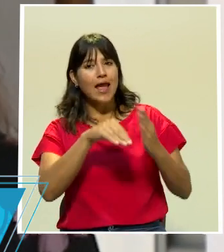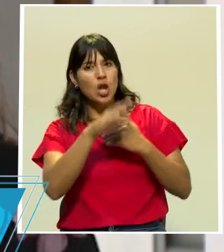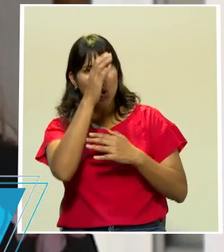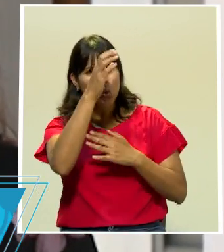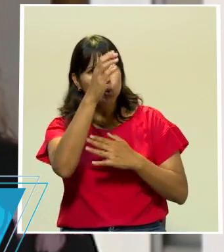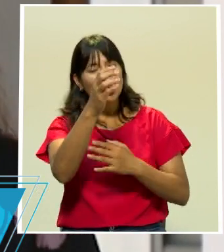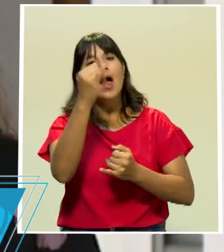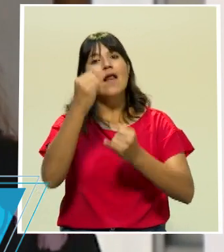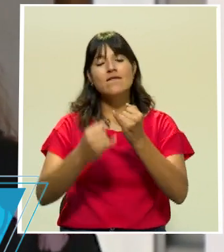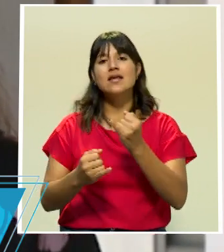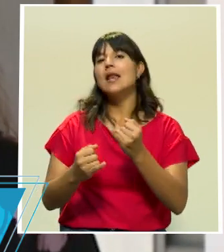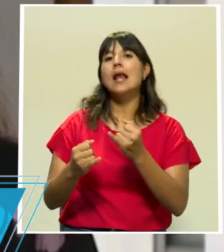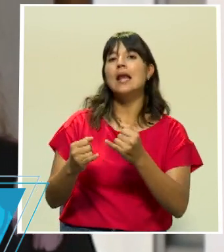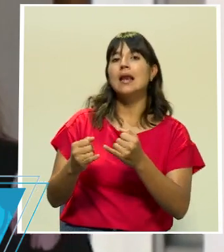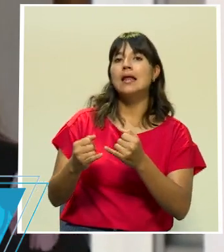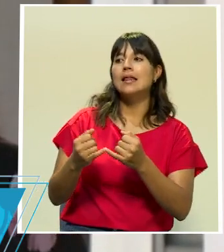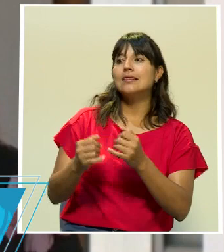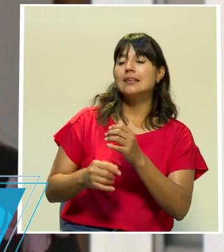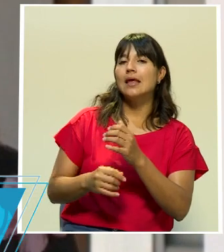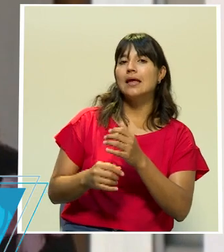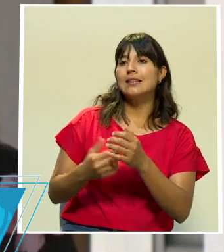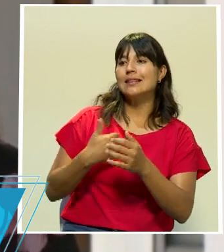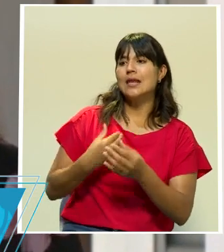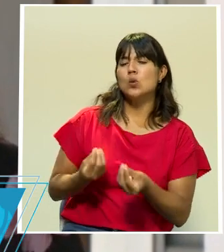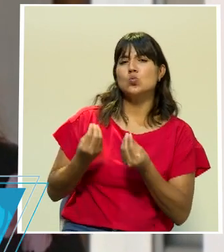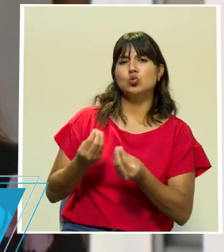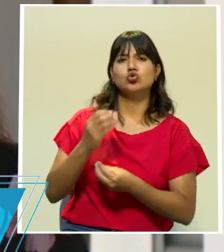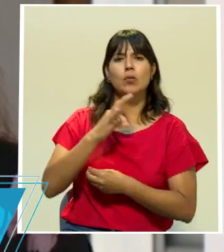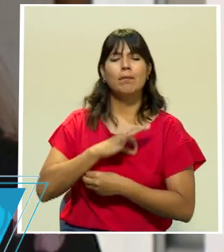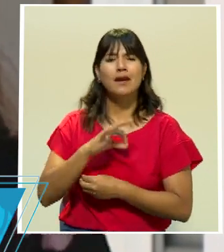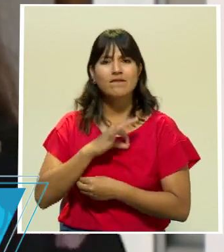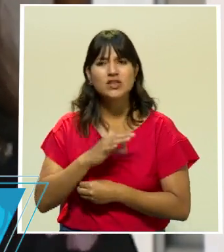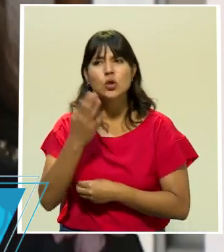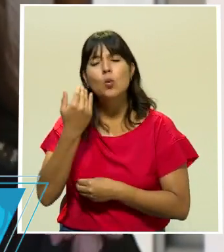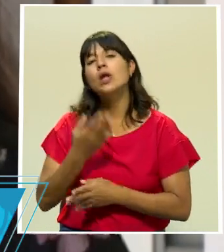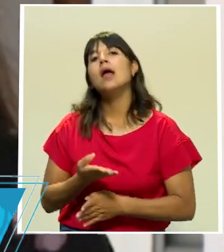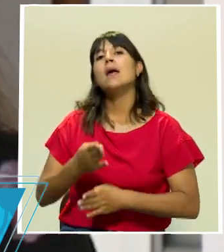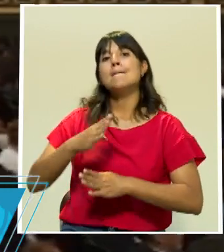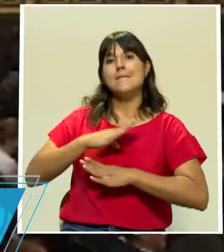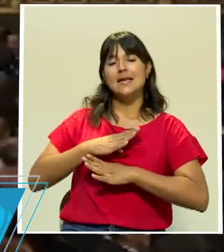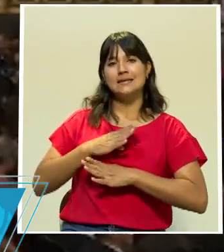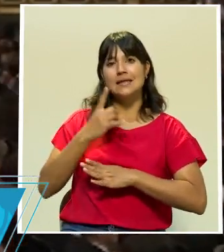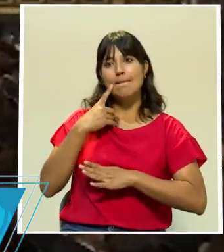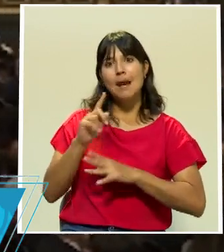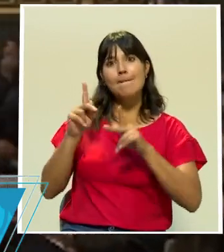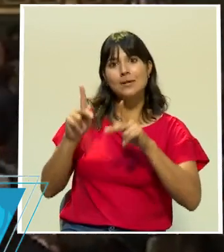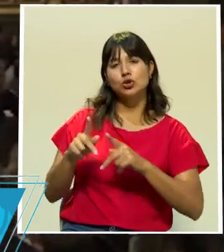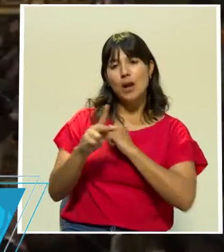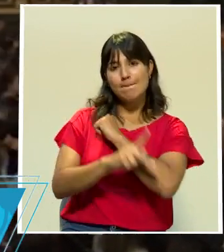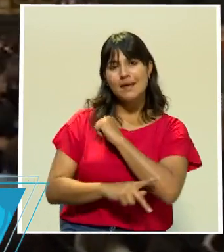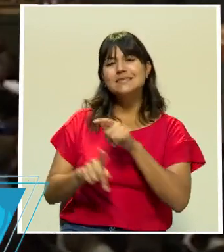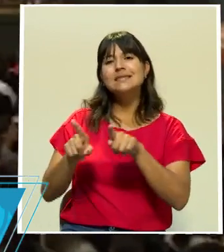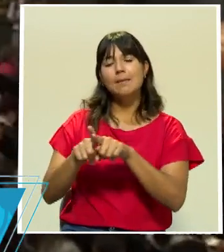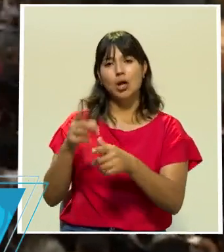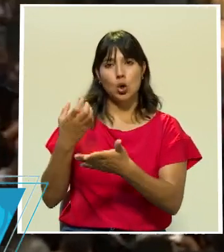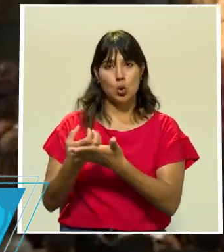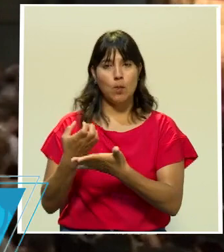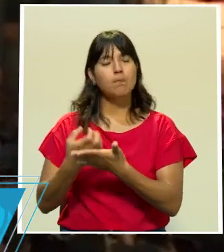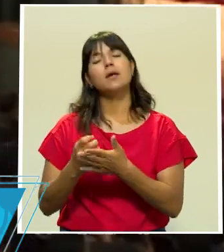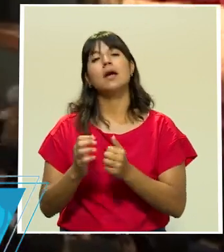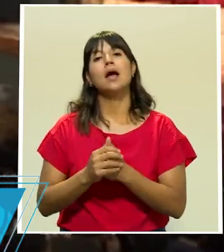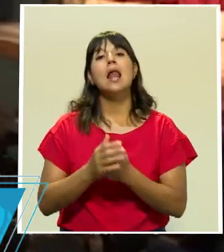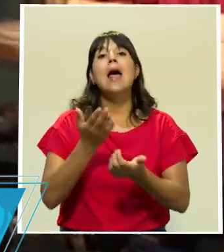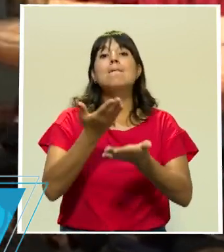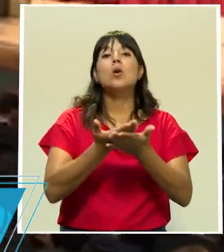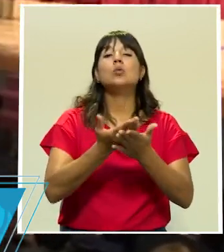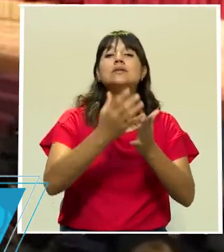con creces, porque aparte del bienestar, pues también hace un aporte al presupuesto nacional. La moción para el recorte del presupuesto del